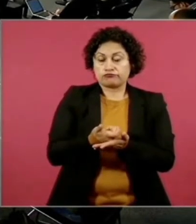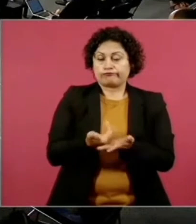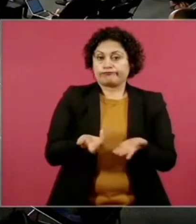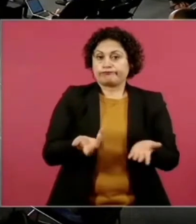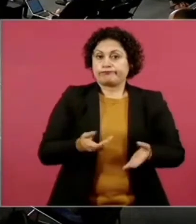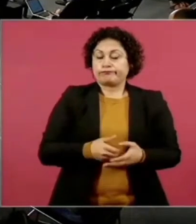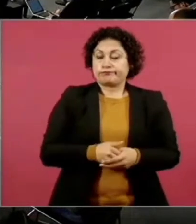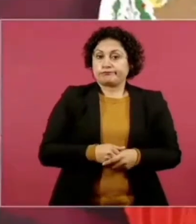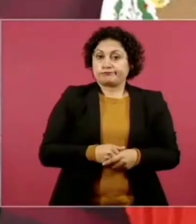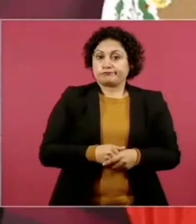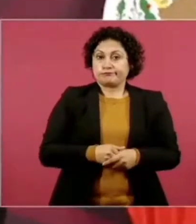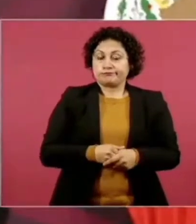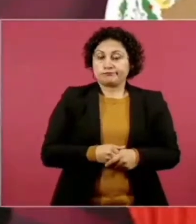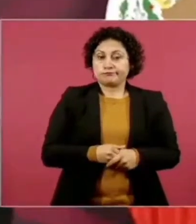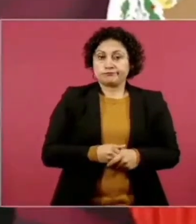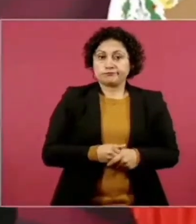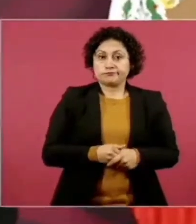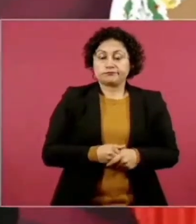y menos.